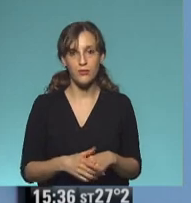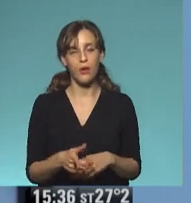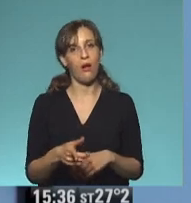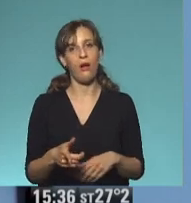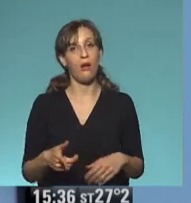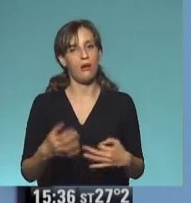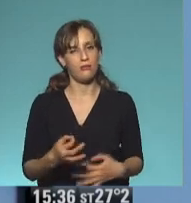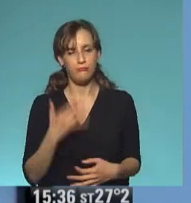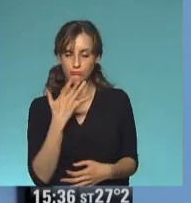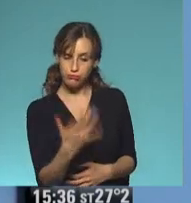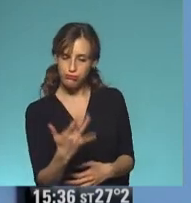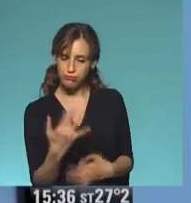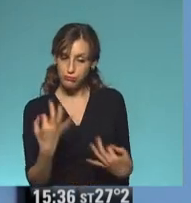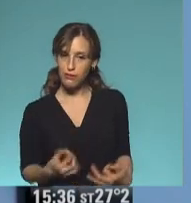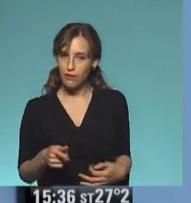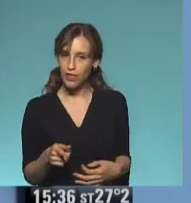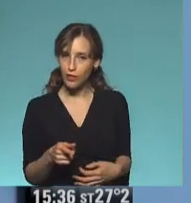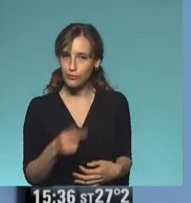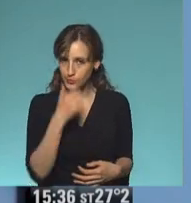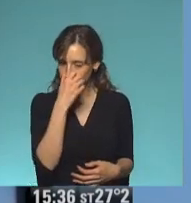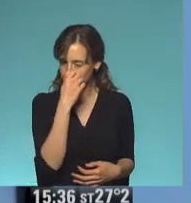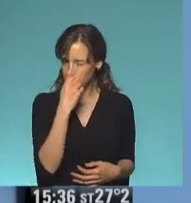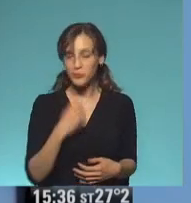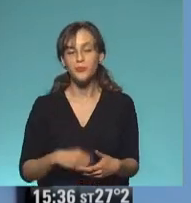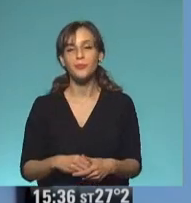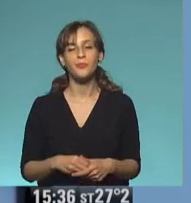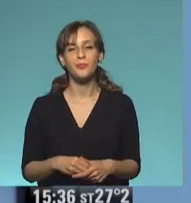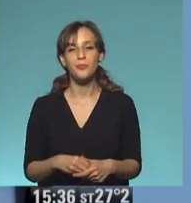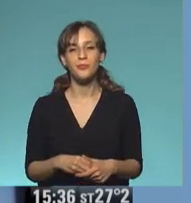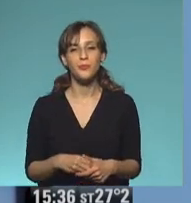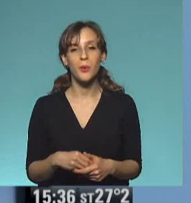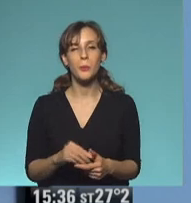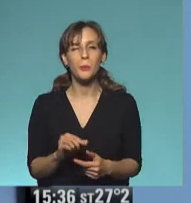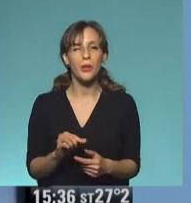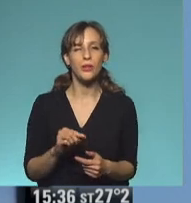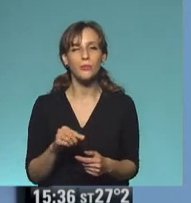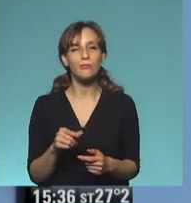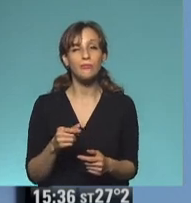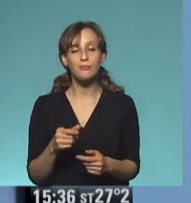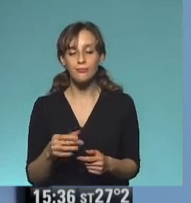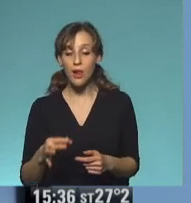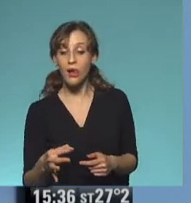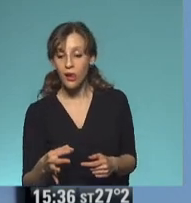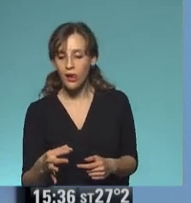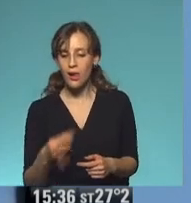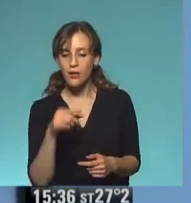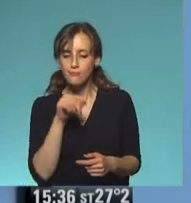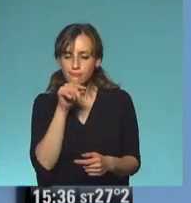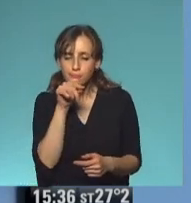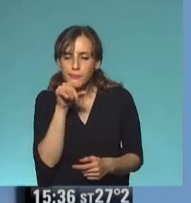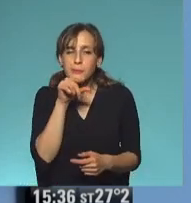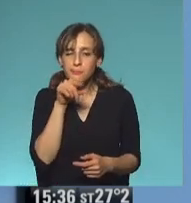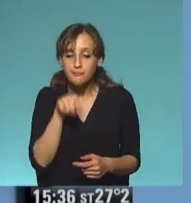tan pipipu!, dijo la polla abriendo apenas el pico para que no se le